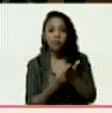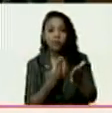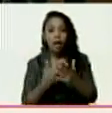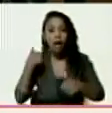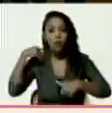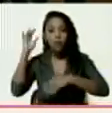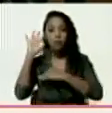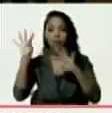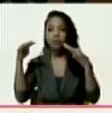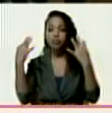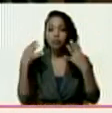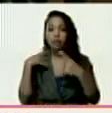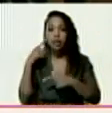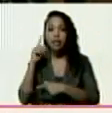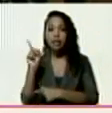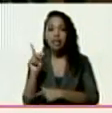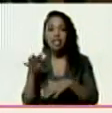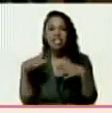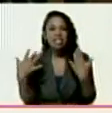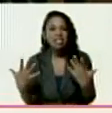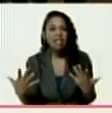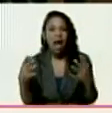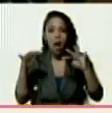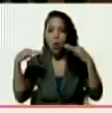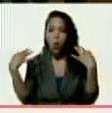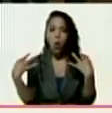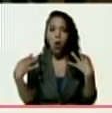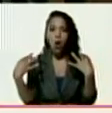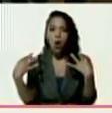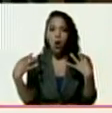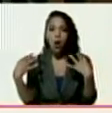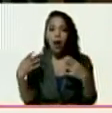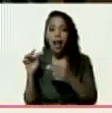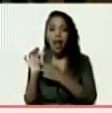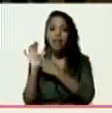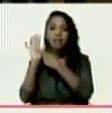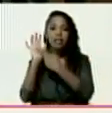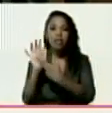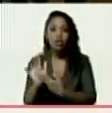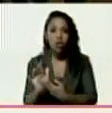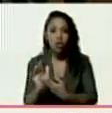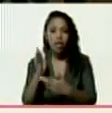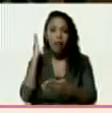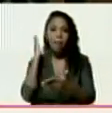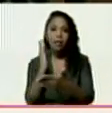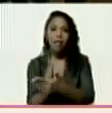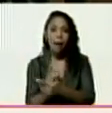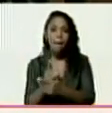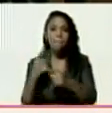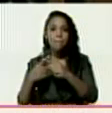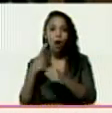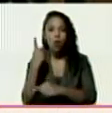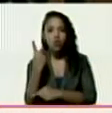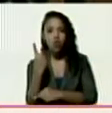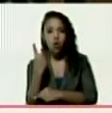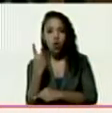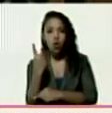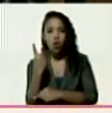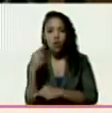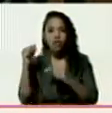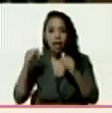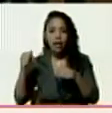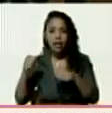aclaro, para que sepan, ¿qué es el quórum? El quórum es la representación de la mitad más uno de la Cámara